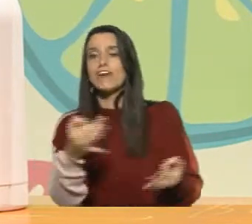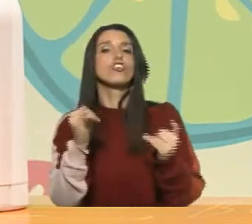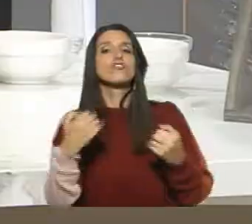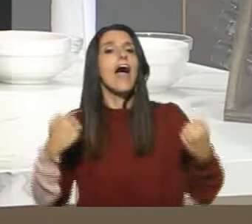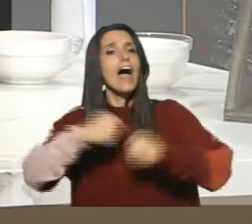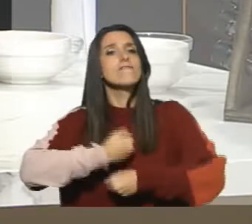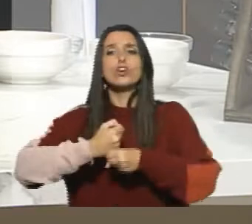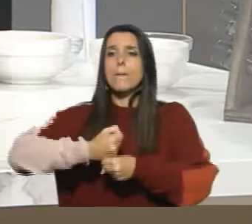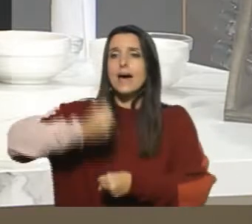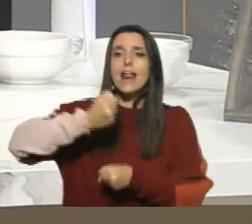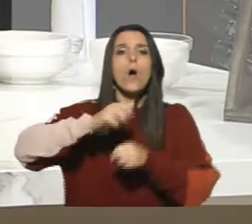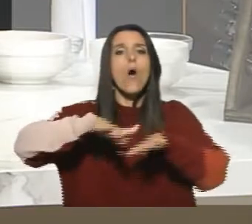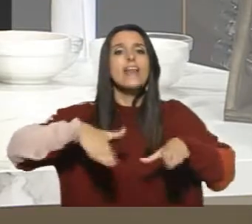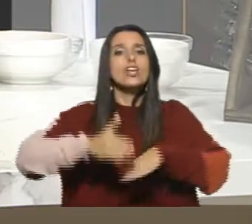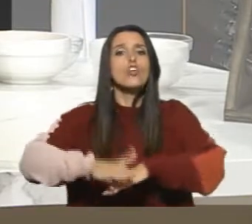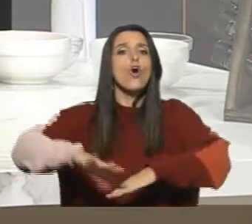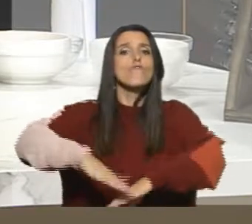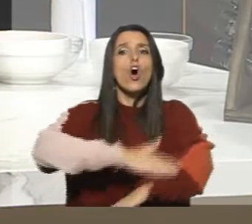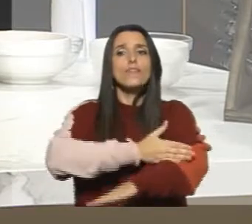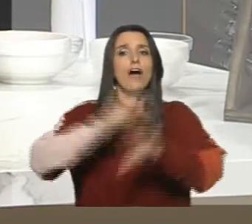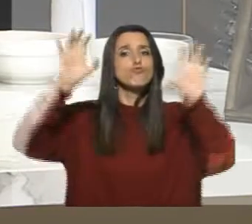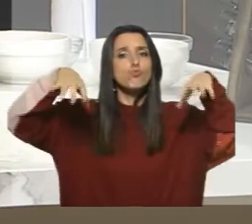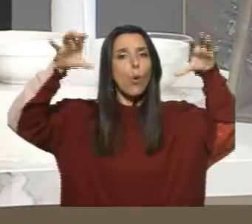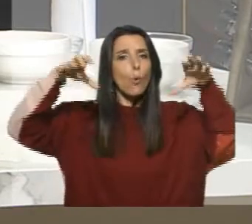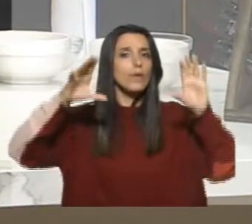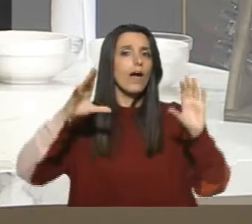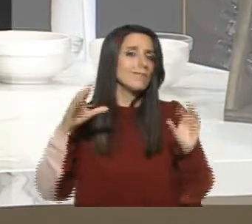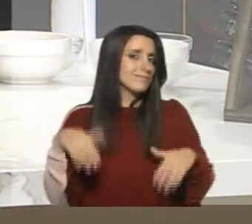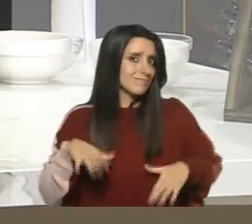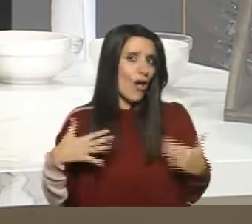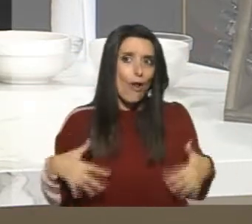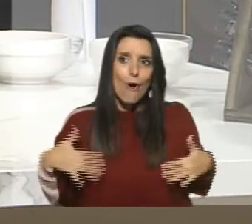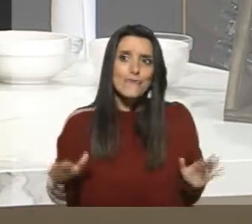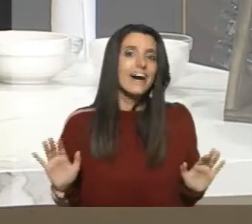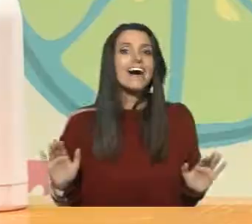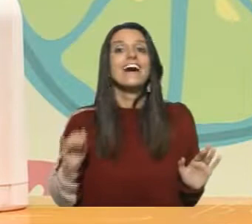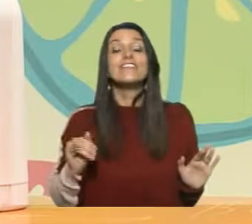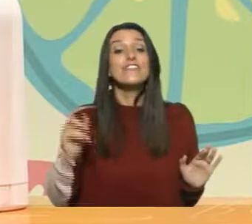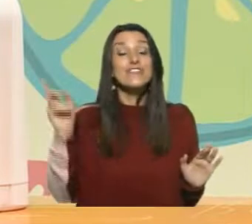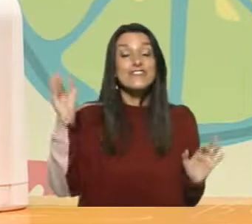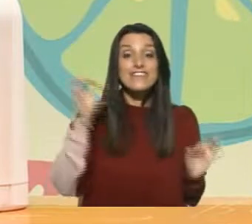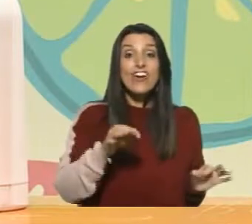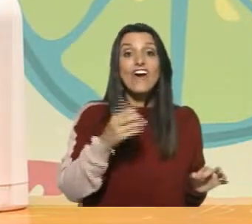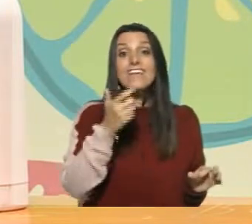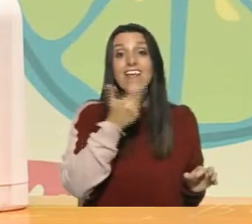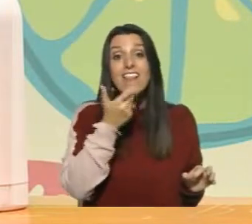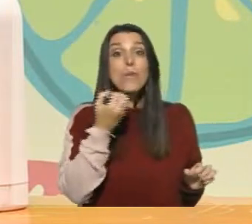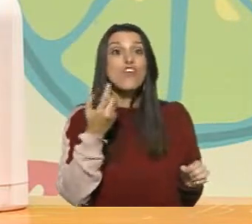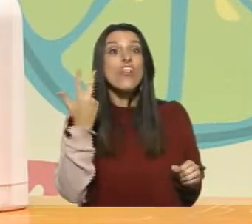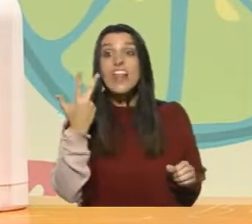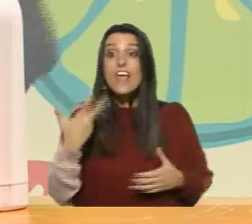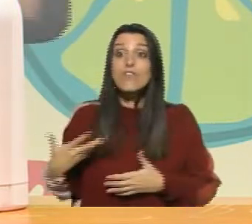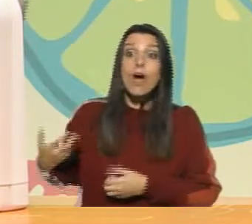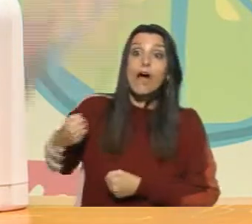Abrigos, paraguas, los nenes con las botas de lluvia, tenemos sí, unas cosas, la ropa. Pero acá cuando yo llego se ríen porque vengo con las tres vueltas, pero claro, que claro. El